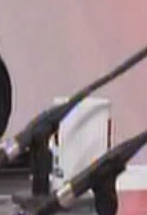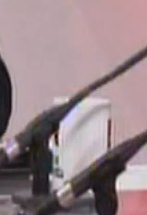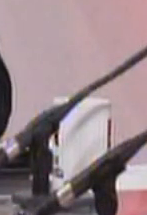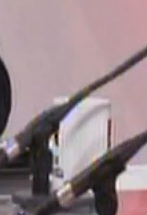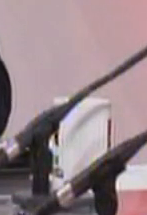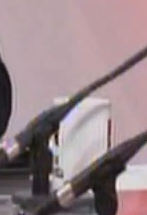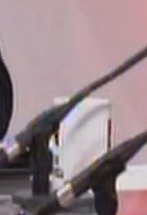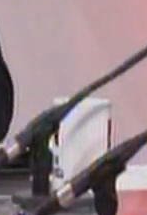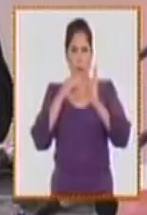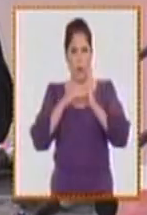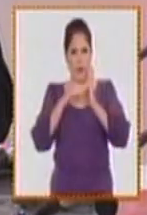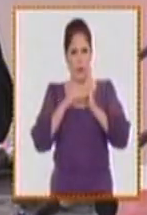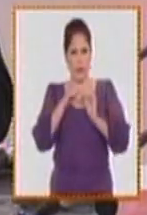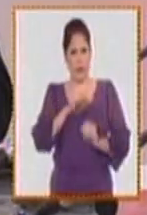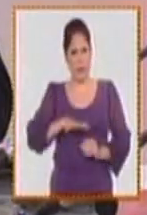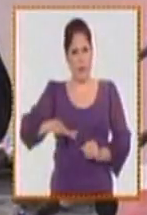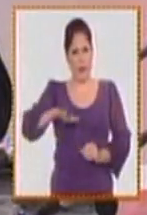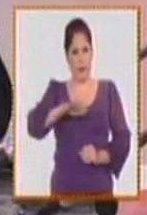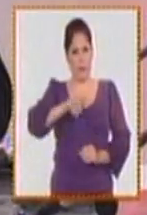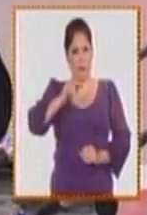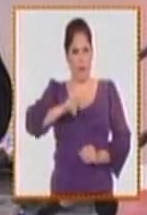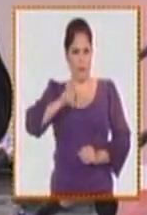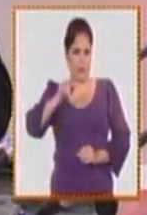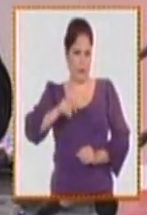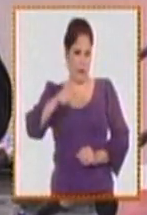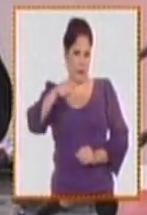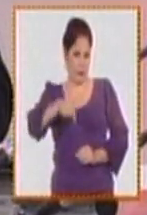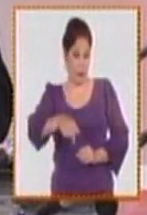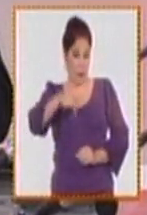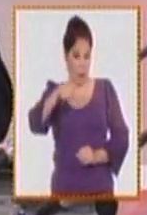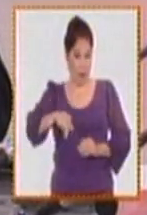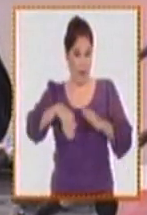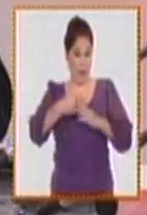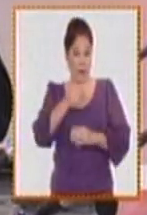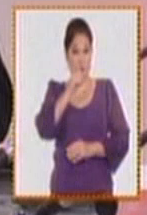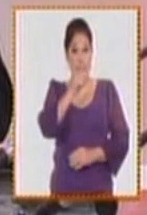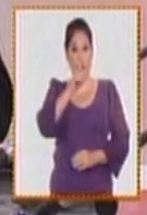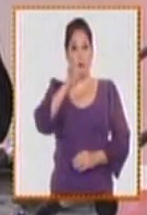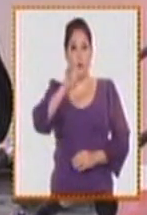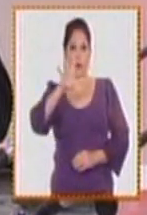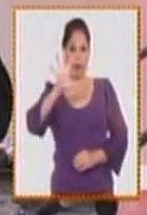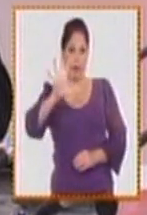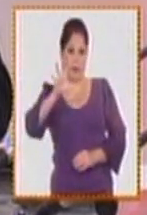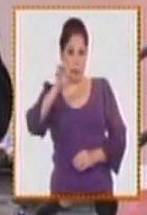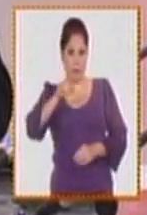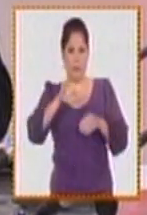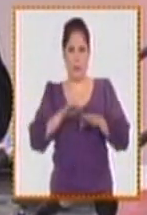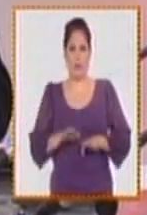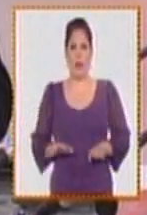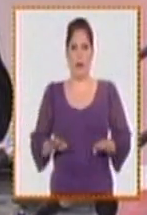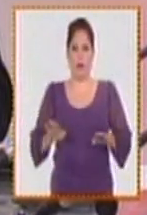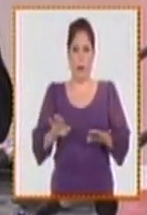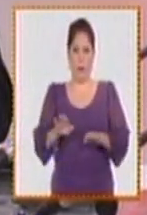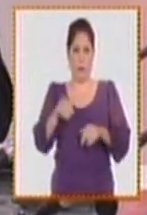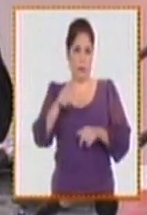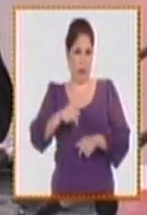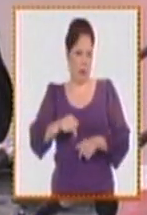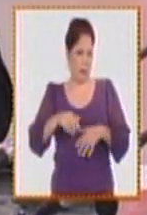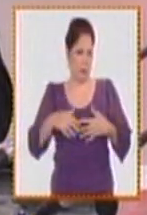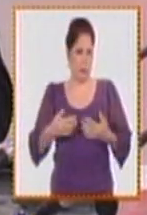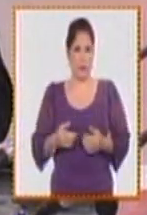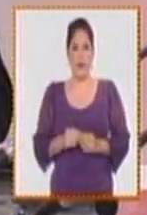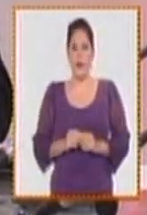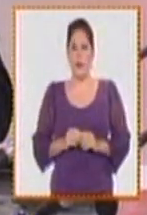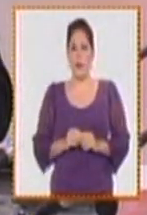Muy buenas tardes, estimados televidentes y radiantes. Emisión 195 de este año de nuestra mesa redonda, hoy para tratar